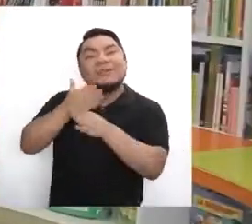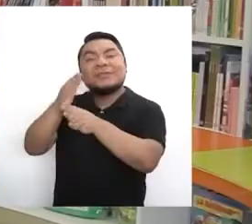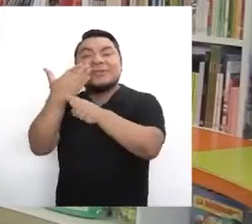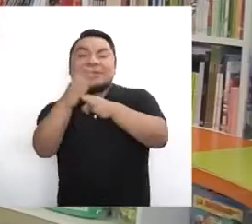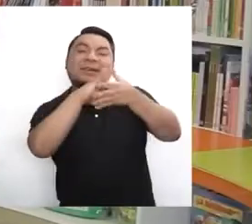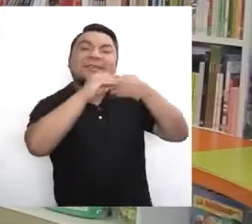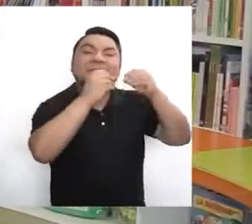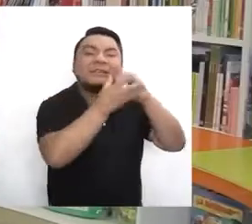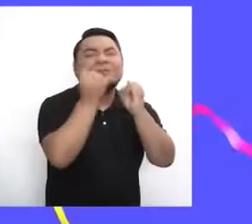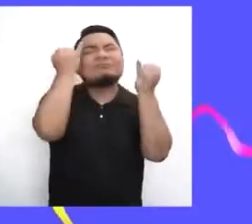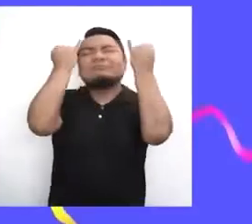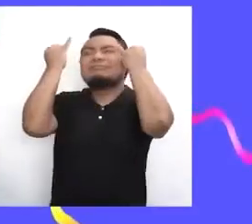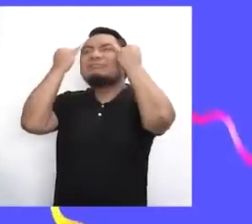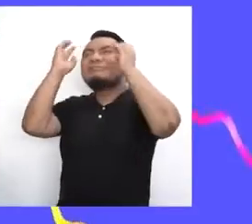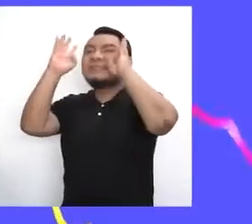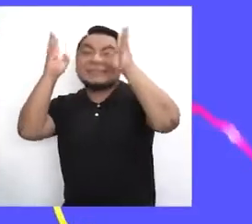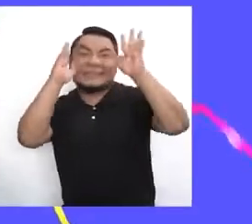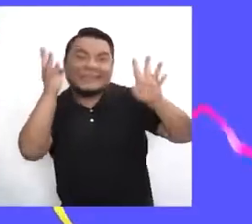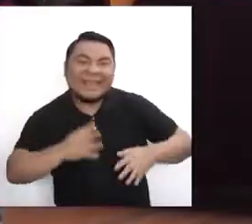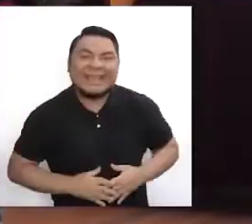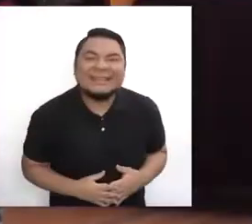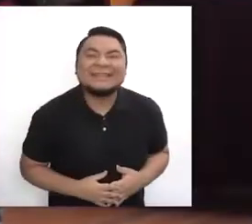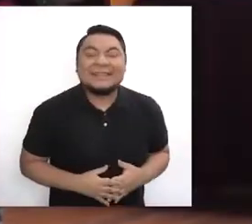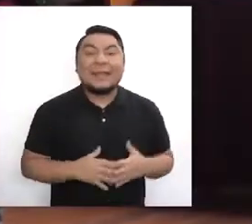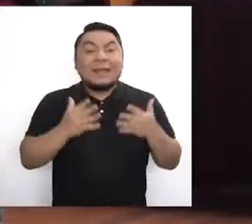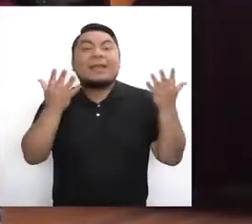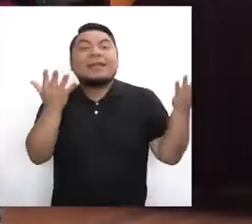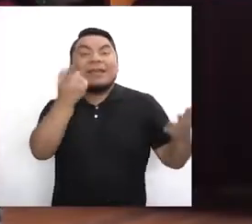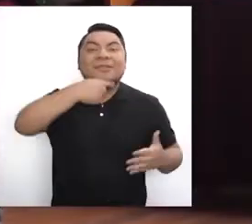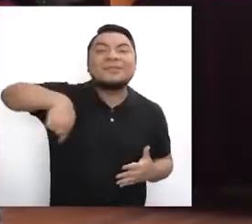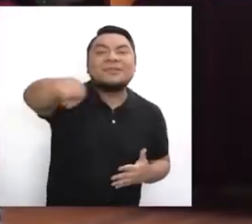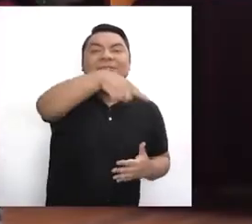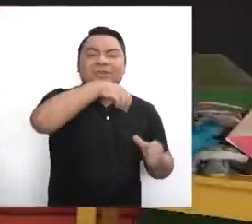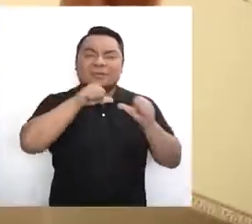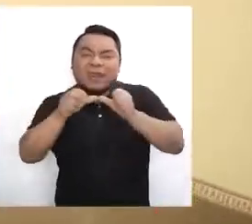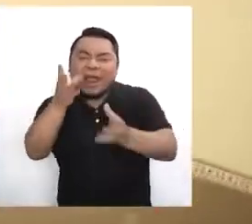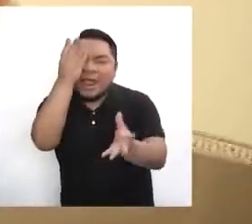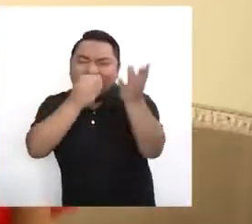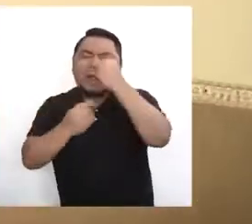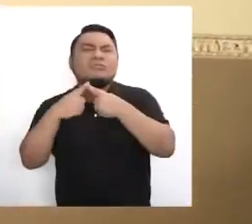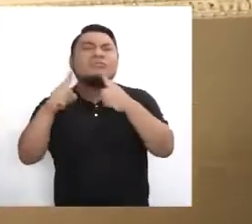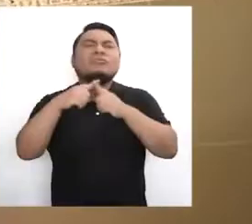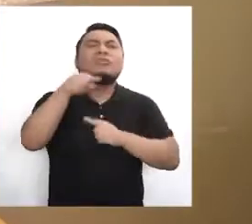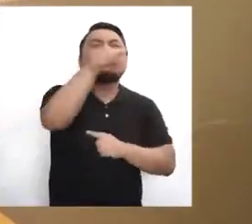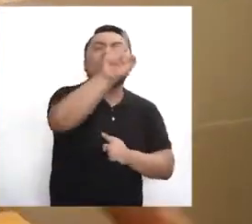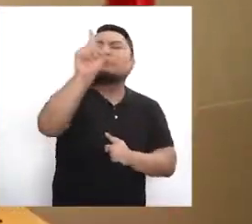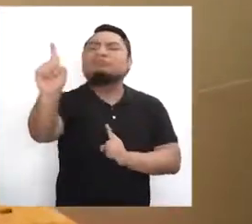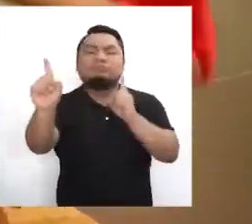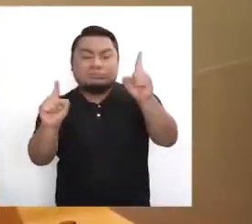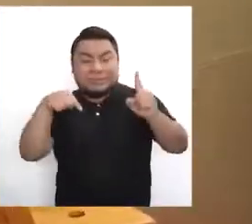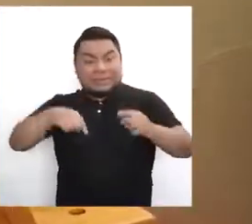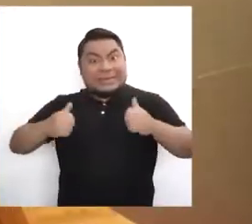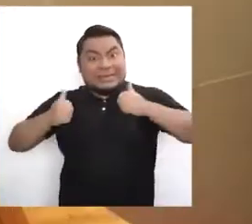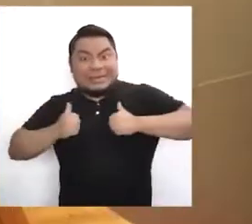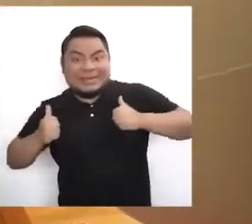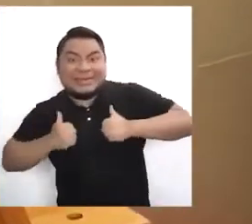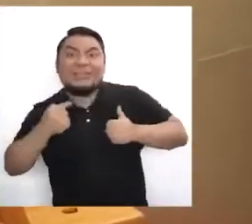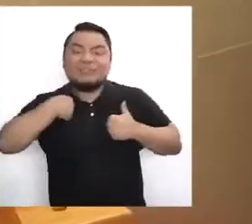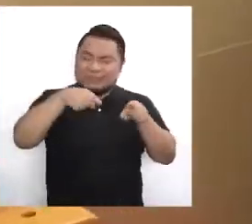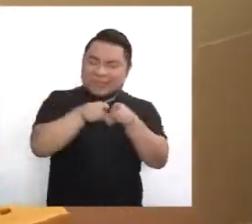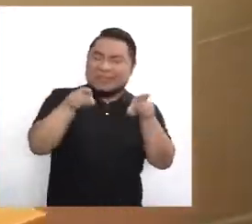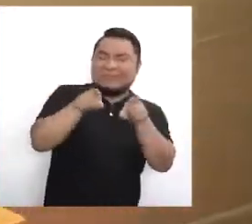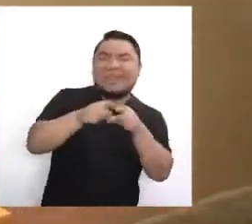historias e imaginar. Todo el tiempo aprendo, esté donde esté. En estas vacaciones también lo haré.